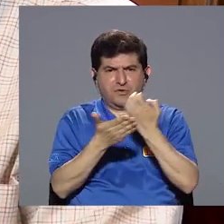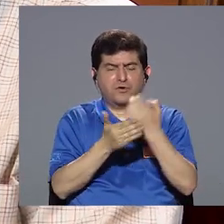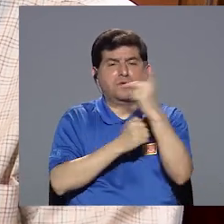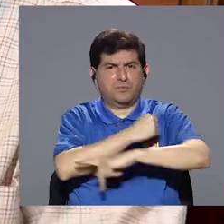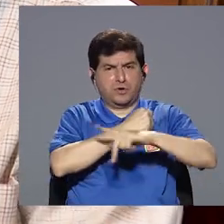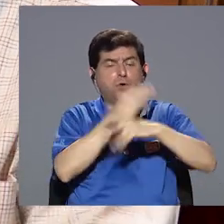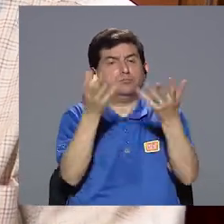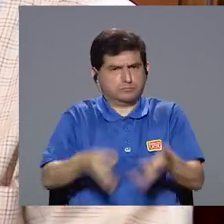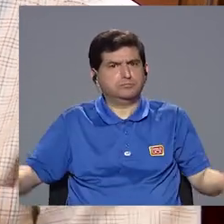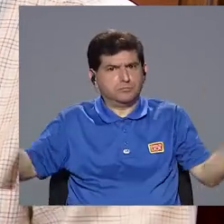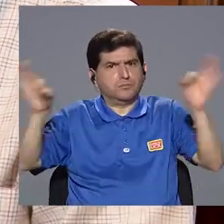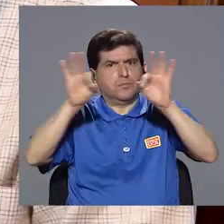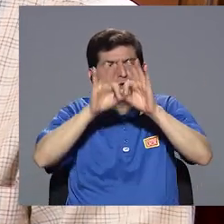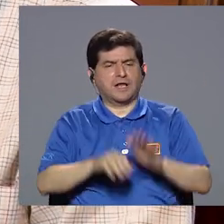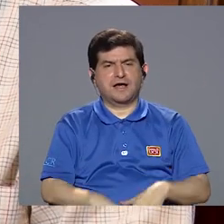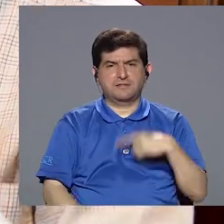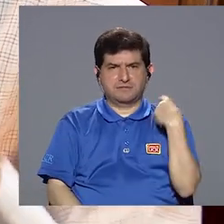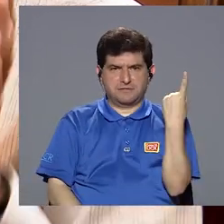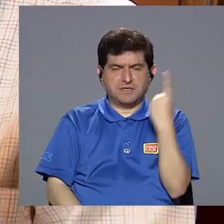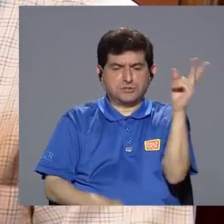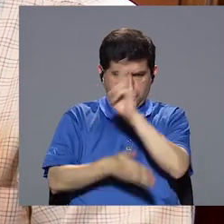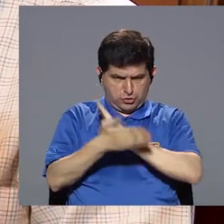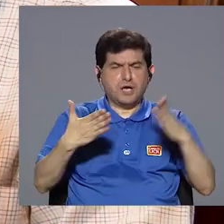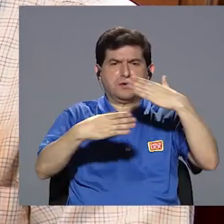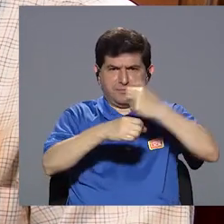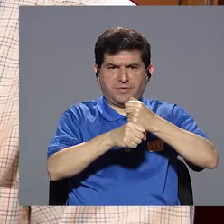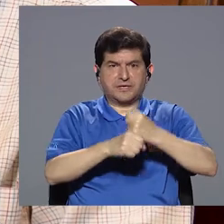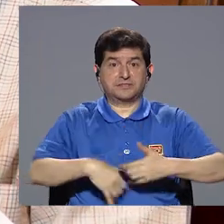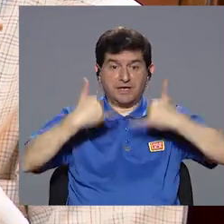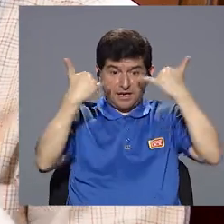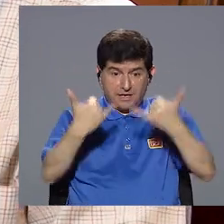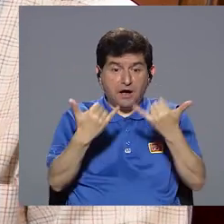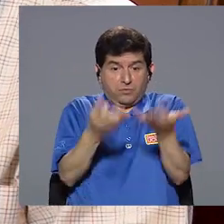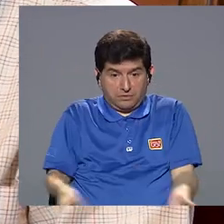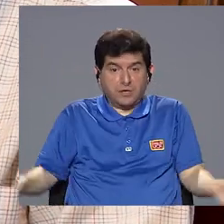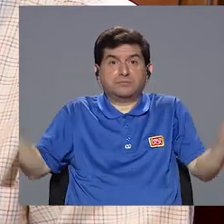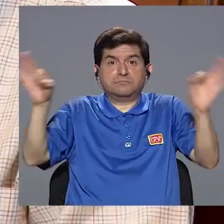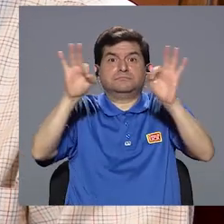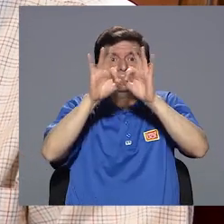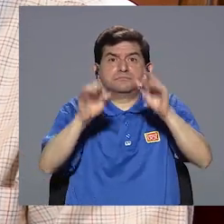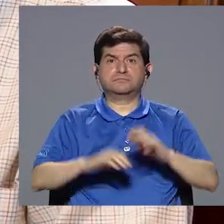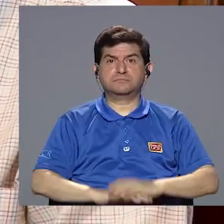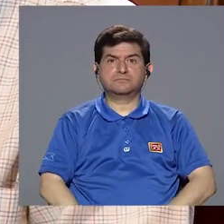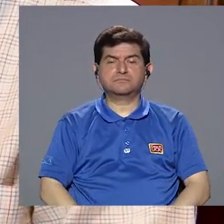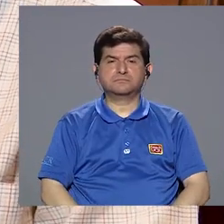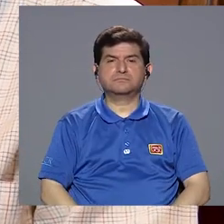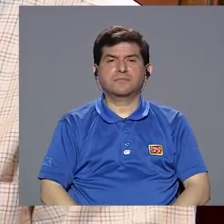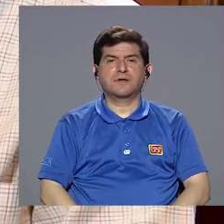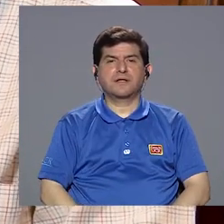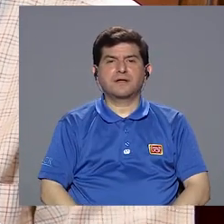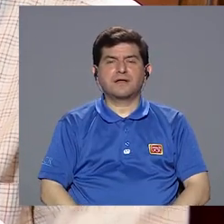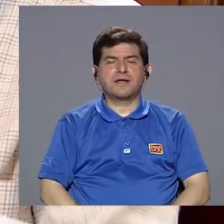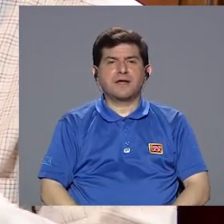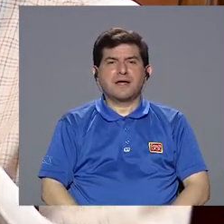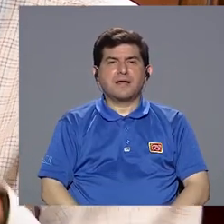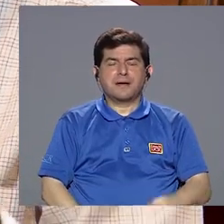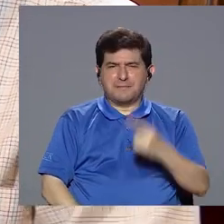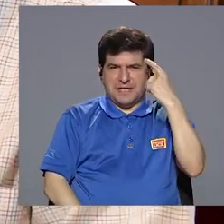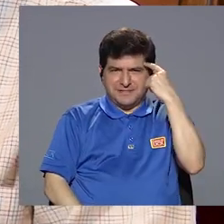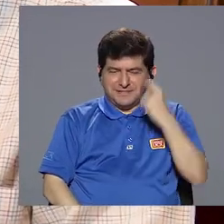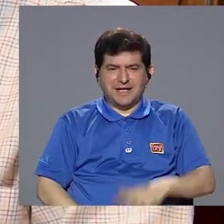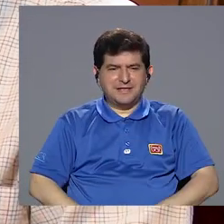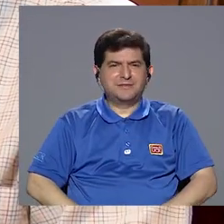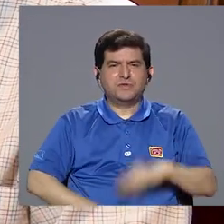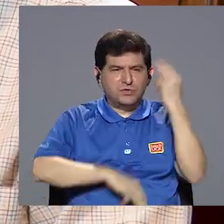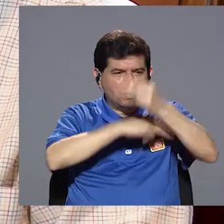desarrollo económico en países definitivamente fundamental siempre la universidad lo ha hecho y en estos momentos es muy importante el universo